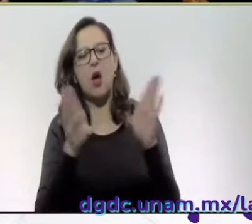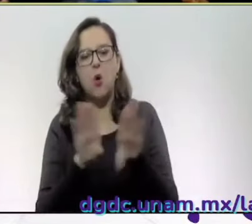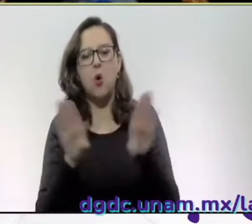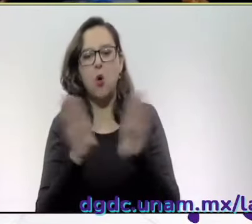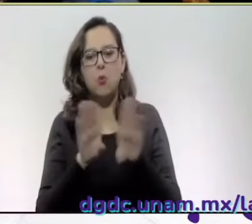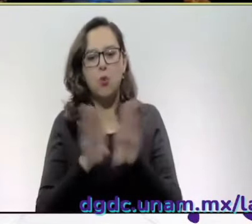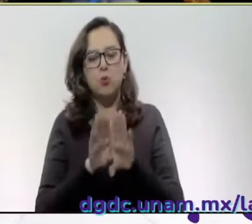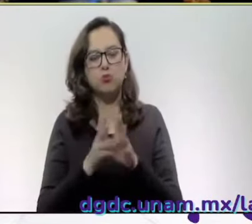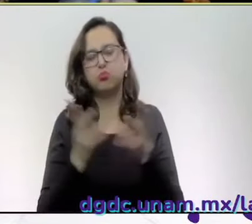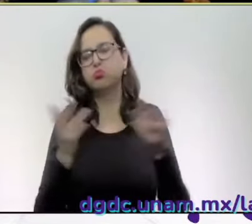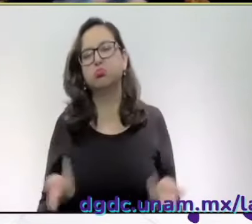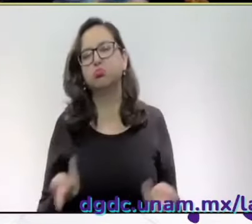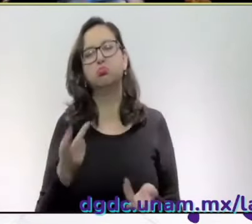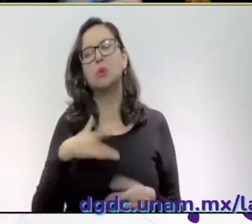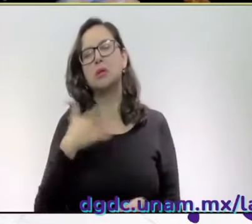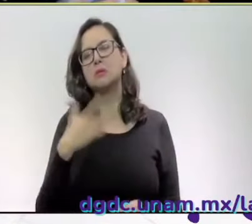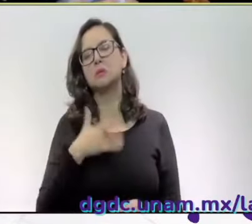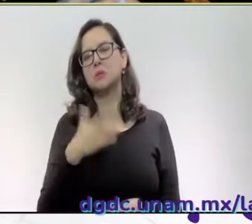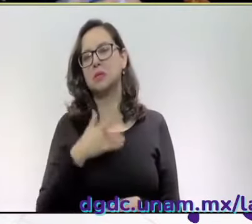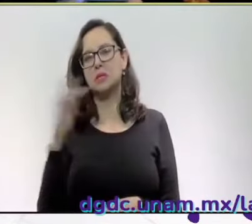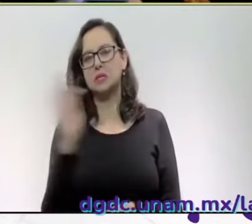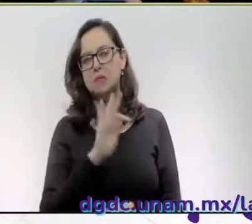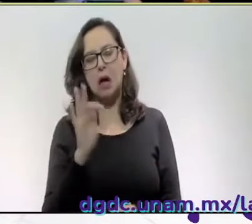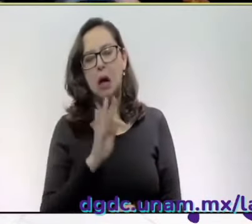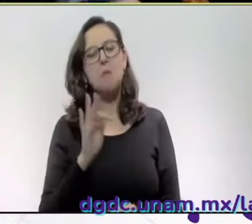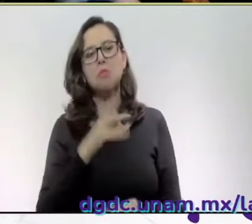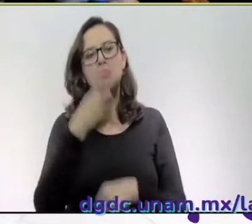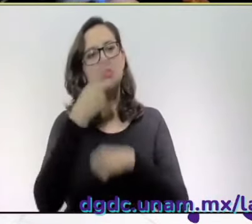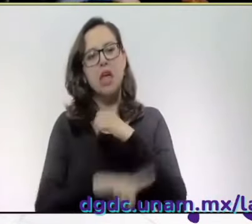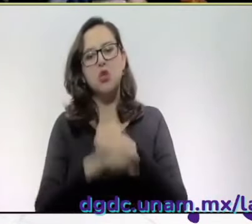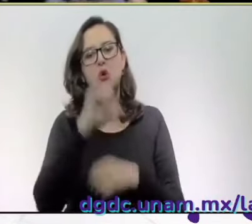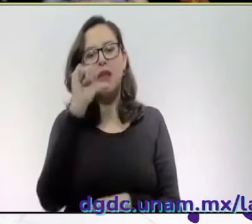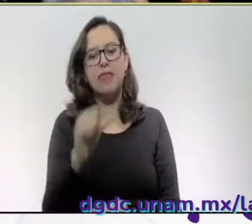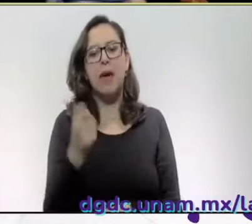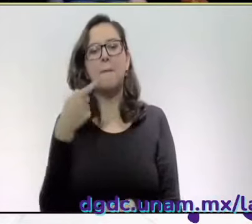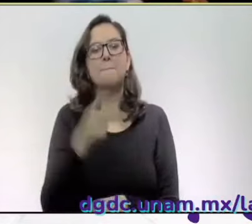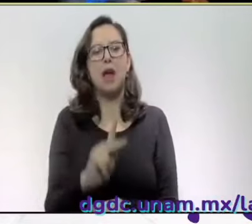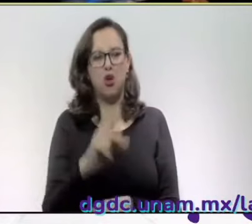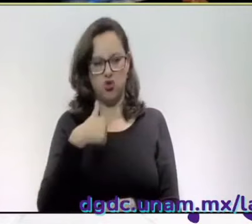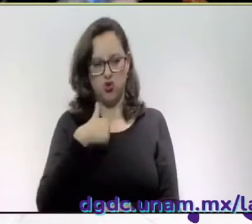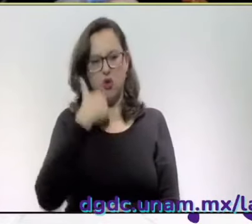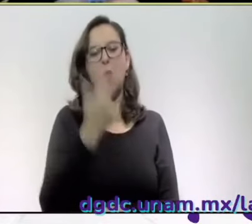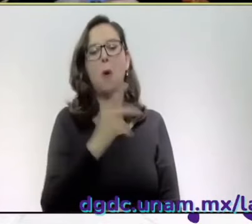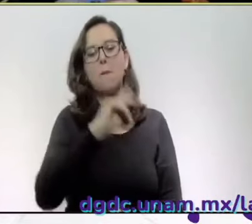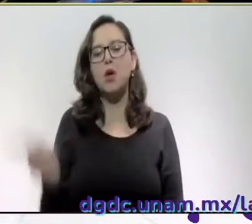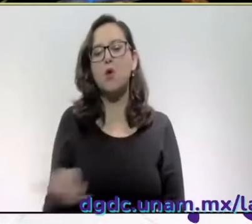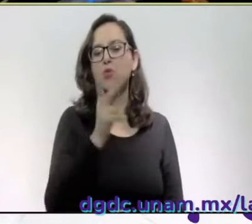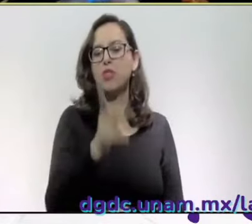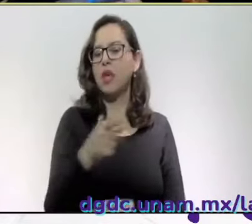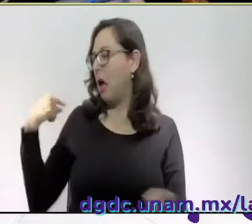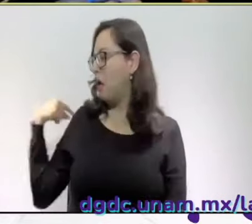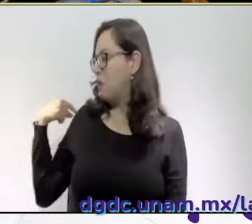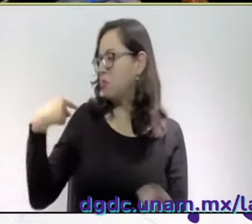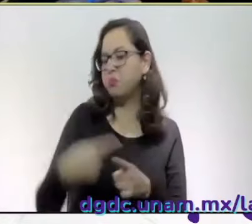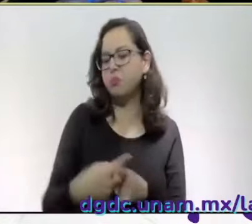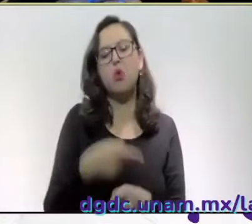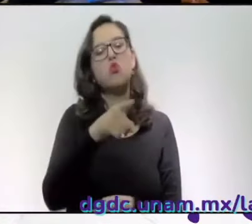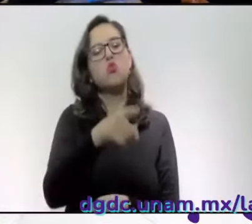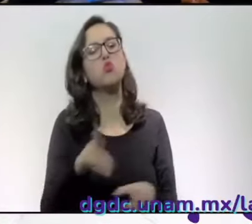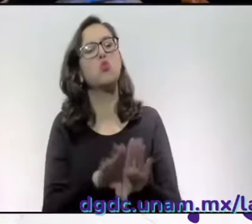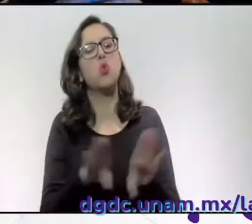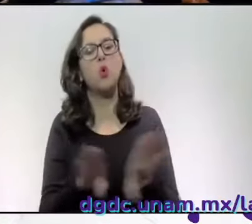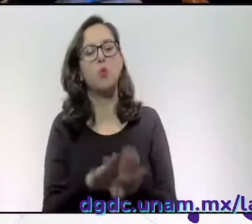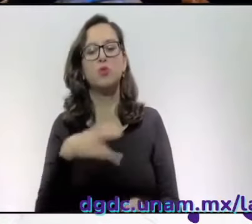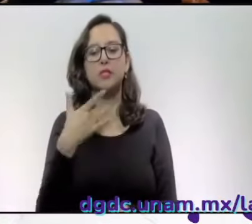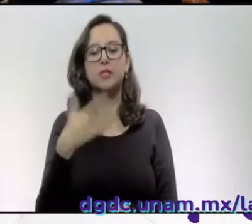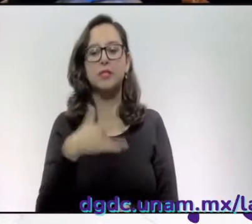teórico como tú. Quiero preguntarte, ¿cómo fue? ¿Cómo ha afectado la pandemia en tu quehacer como científico? En mi quehacer